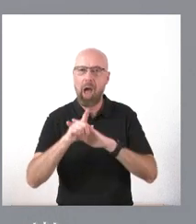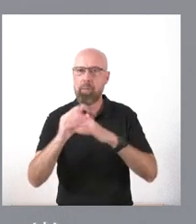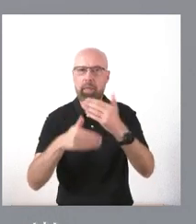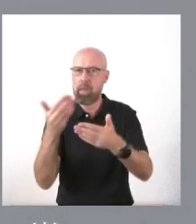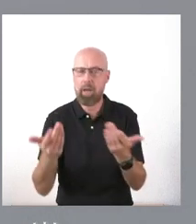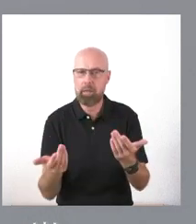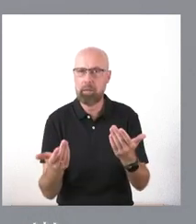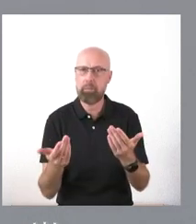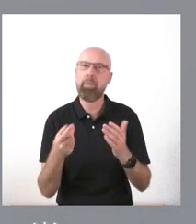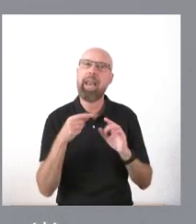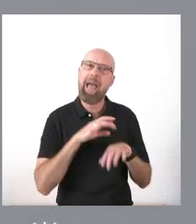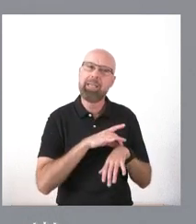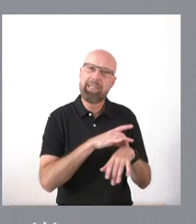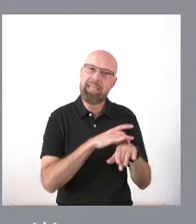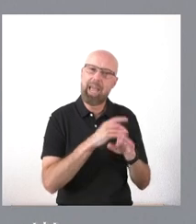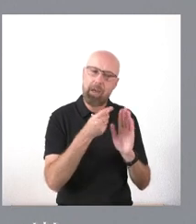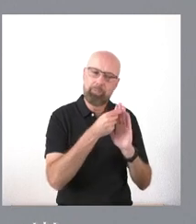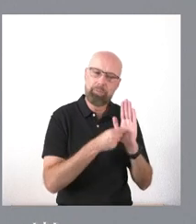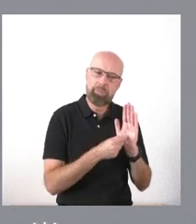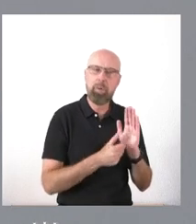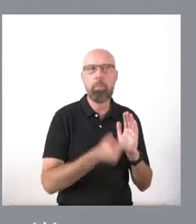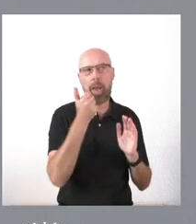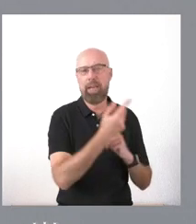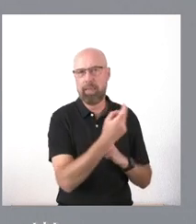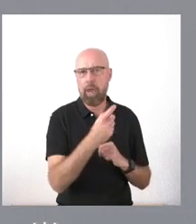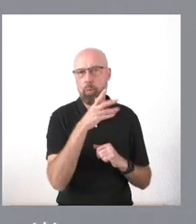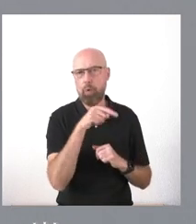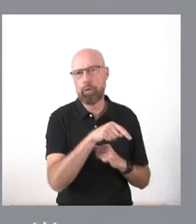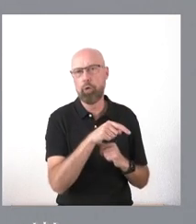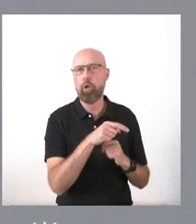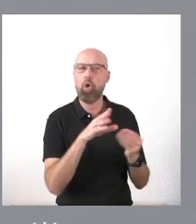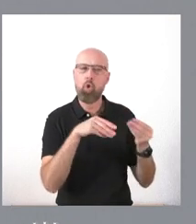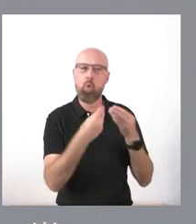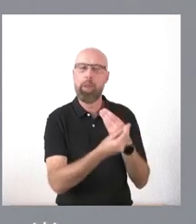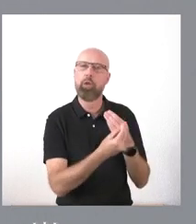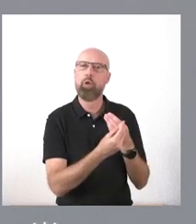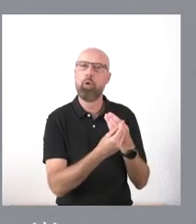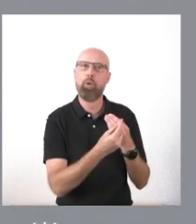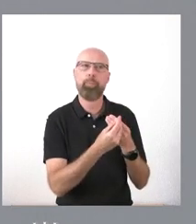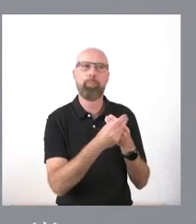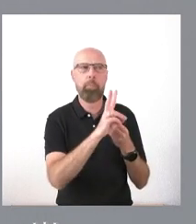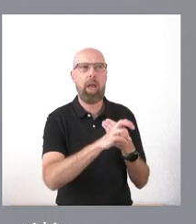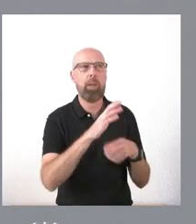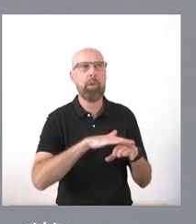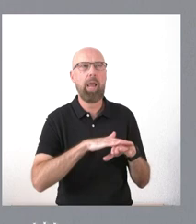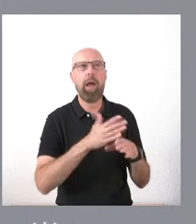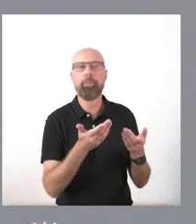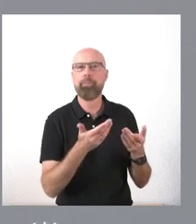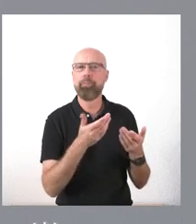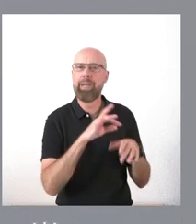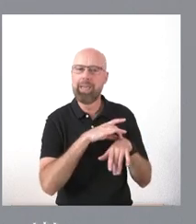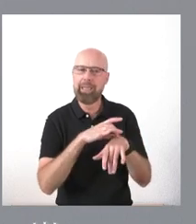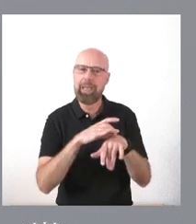con carácter más perentorio digamos porque es el documento que sirve de guía para el trabajo